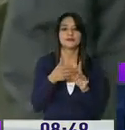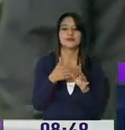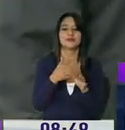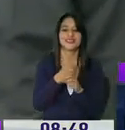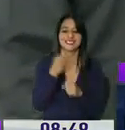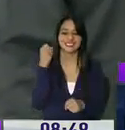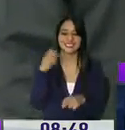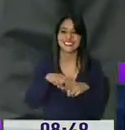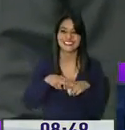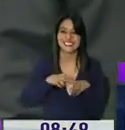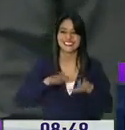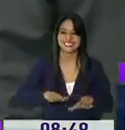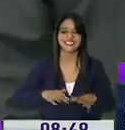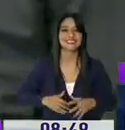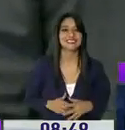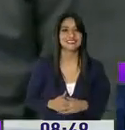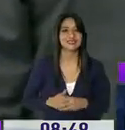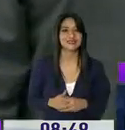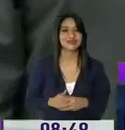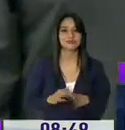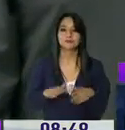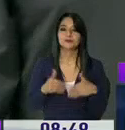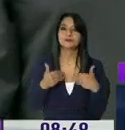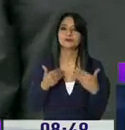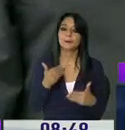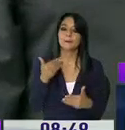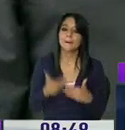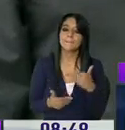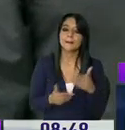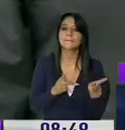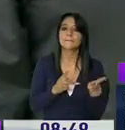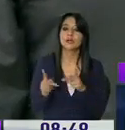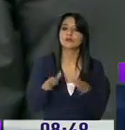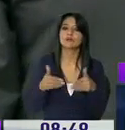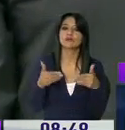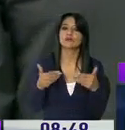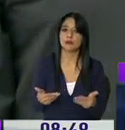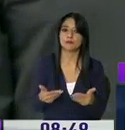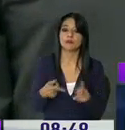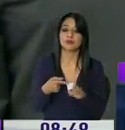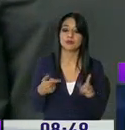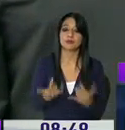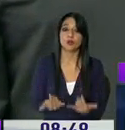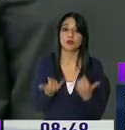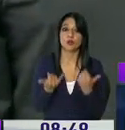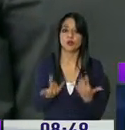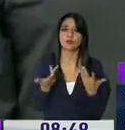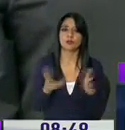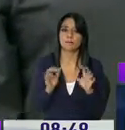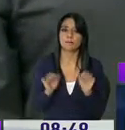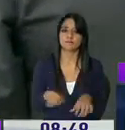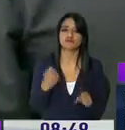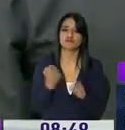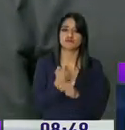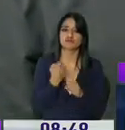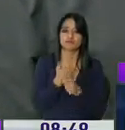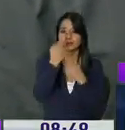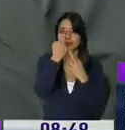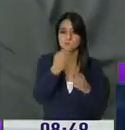acompañarnos, señor Brunis, acerca de las medidas que ustedes han implementado, recordando que desde hoy ya podrán trabajar respetando el número de